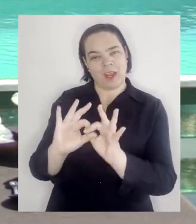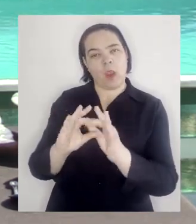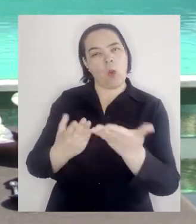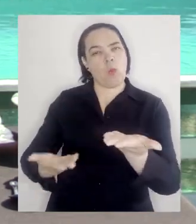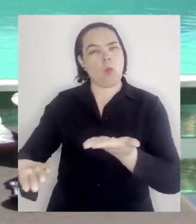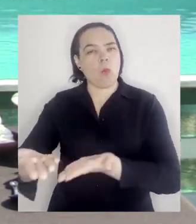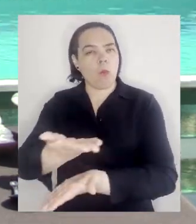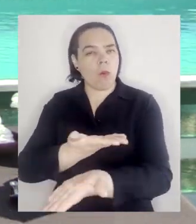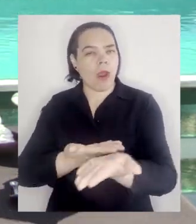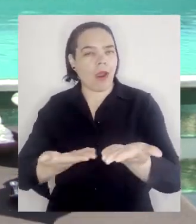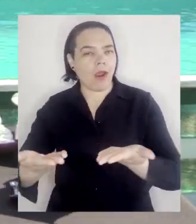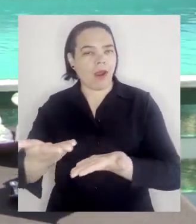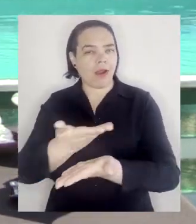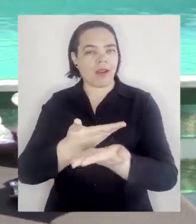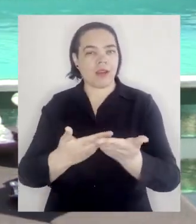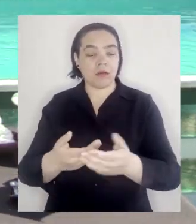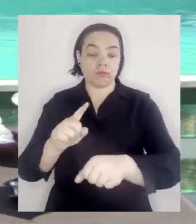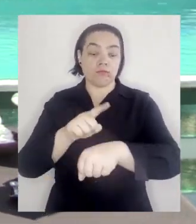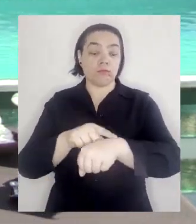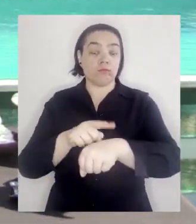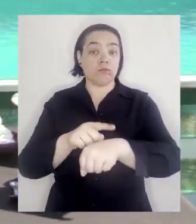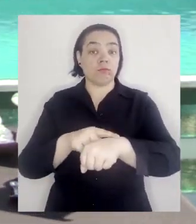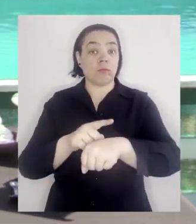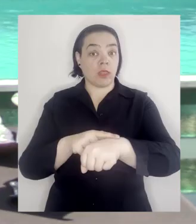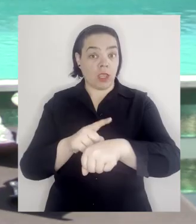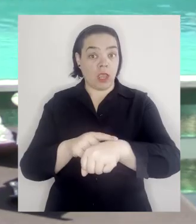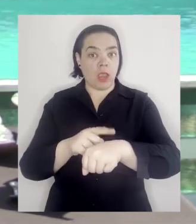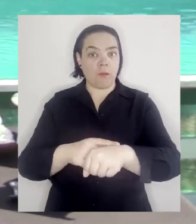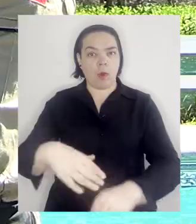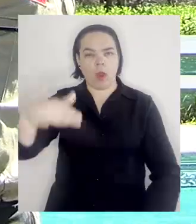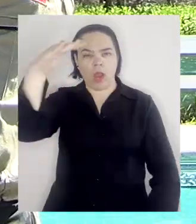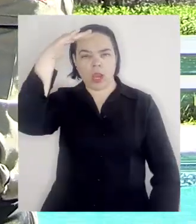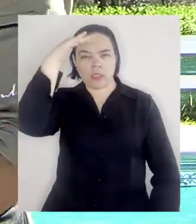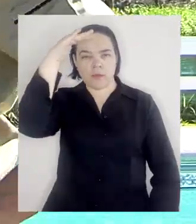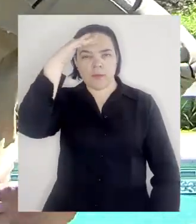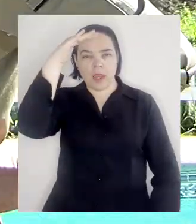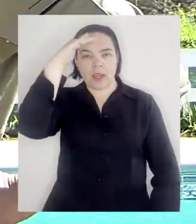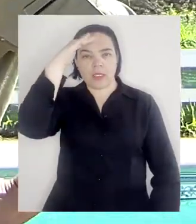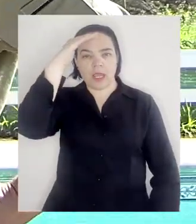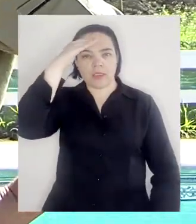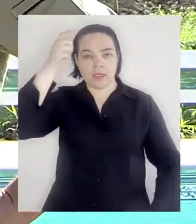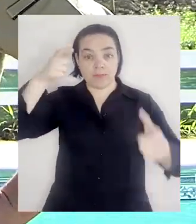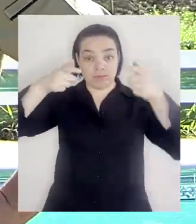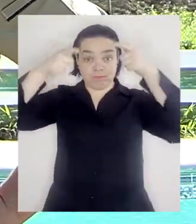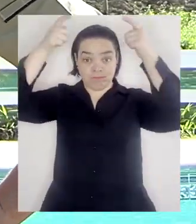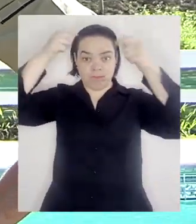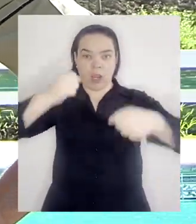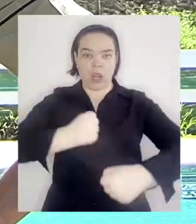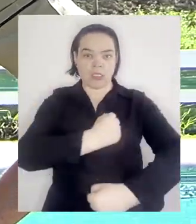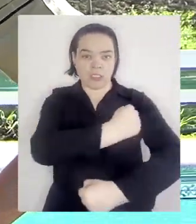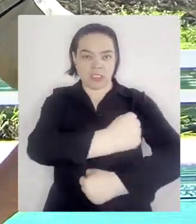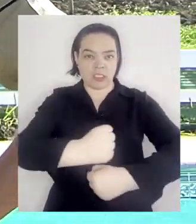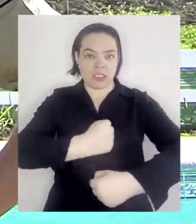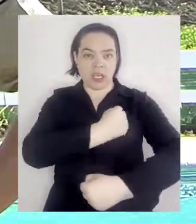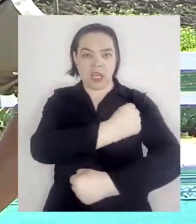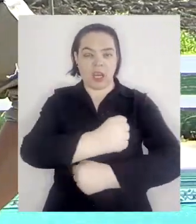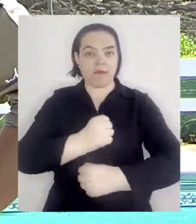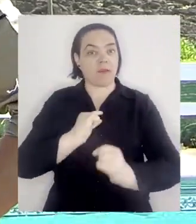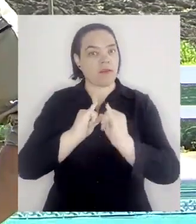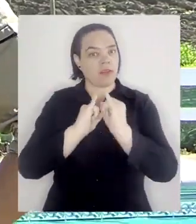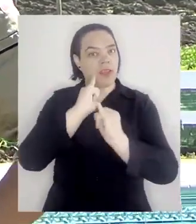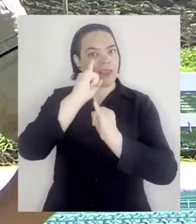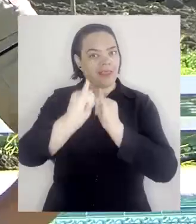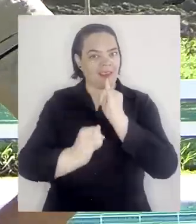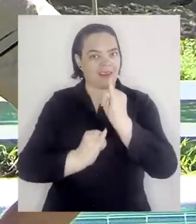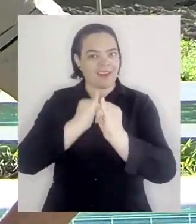compartir tu tiempo, tu experiencia como chef internacional de Francia, Tailandia, Hong Kong,